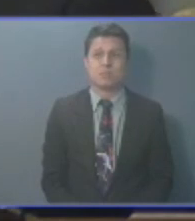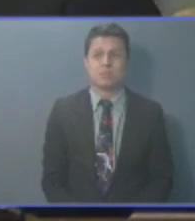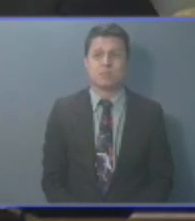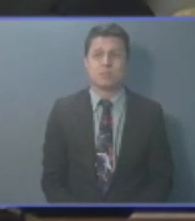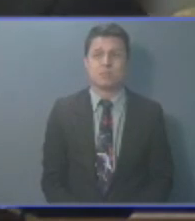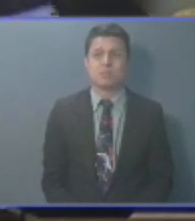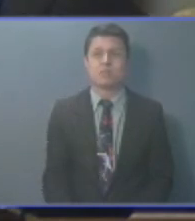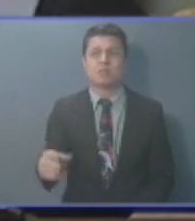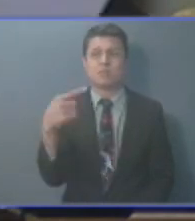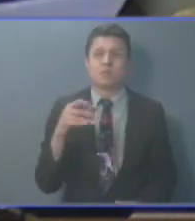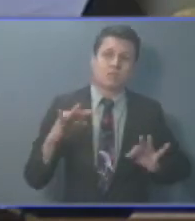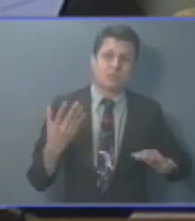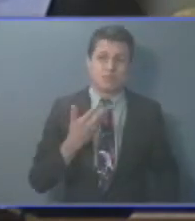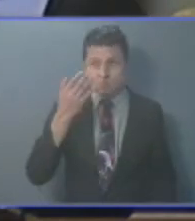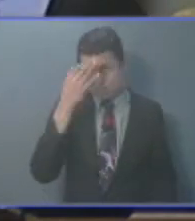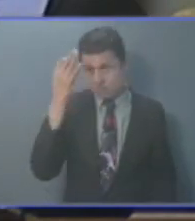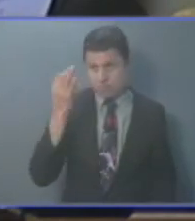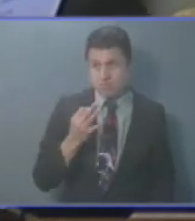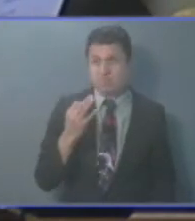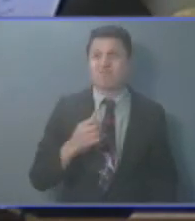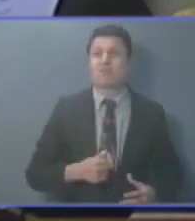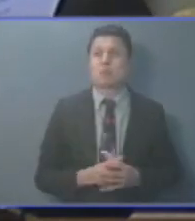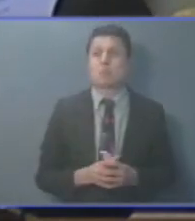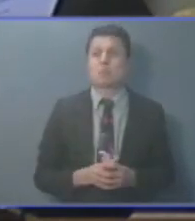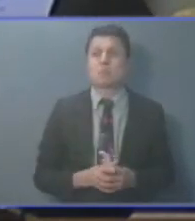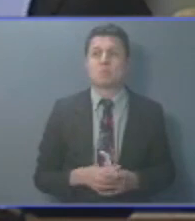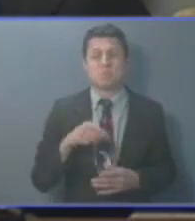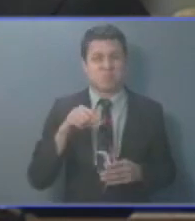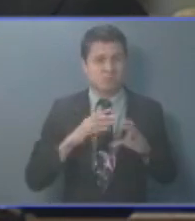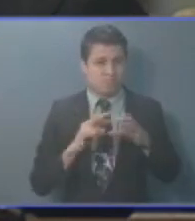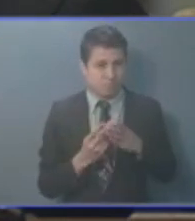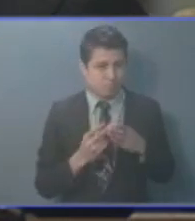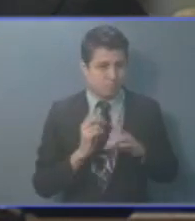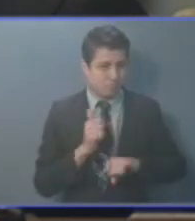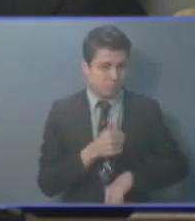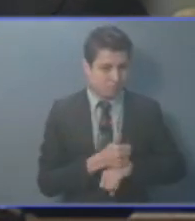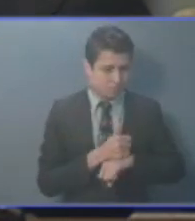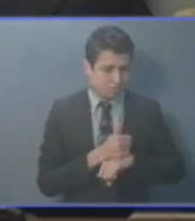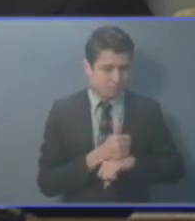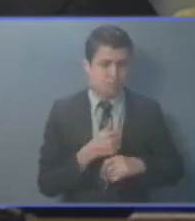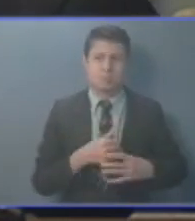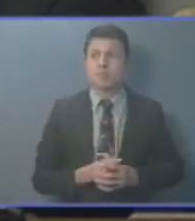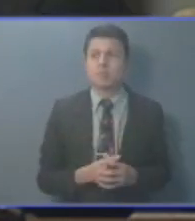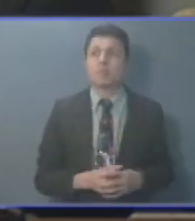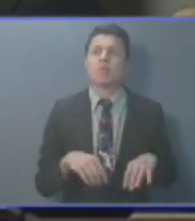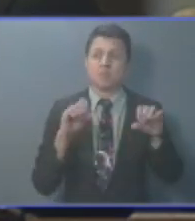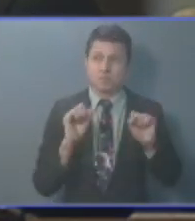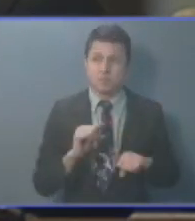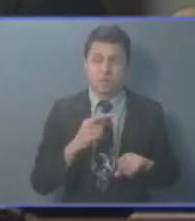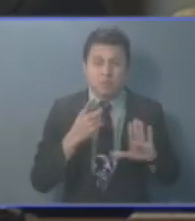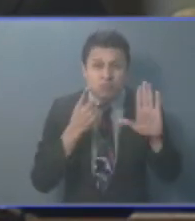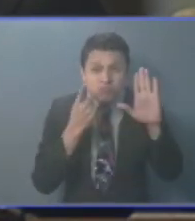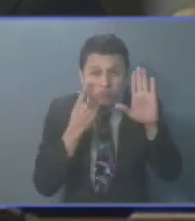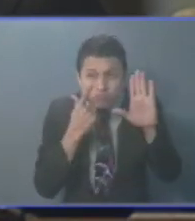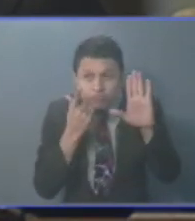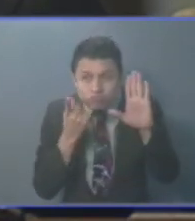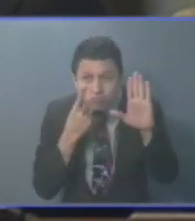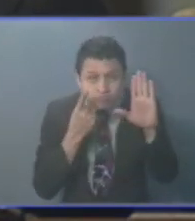Así que creemos que con este comité va a poder estar vigilando,